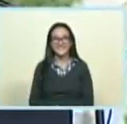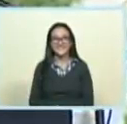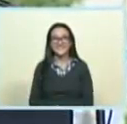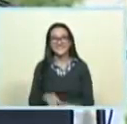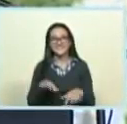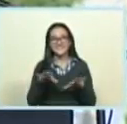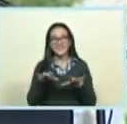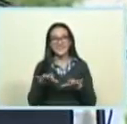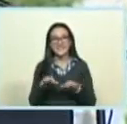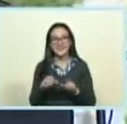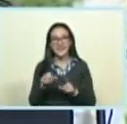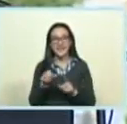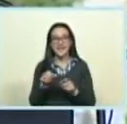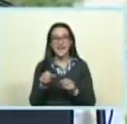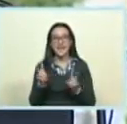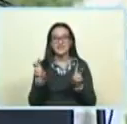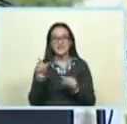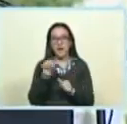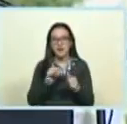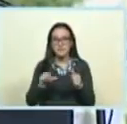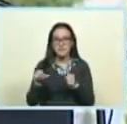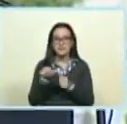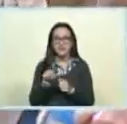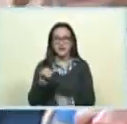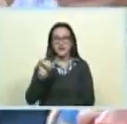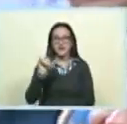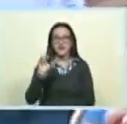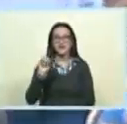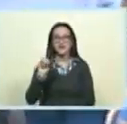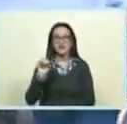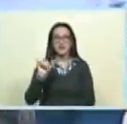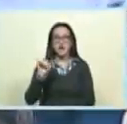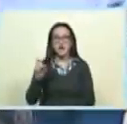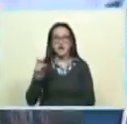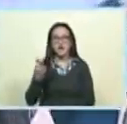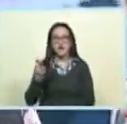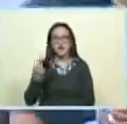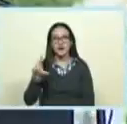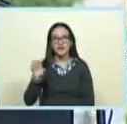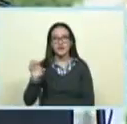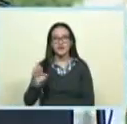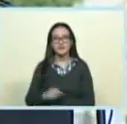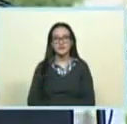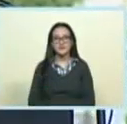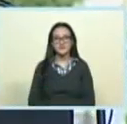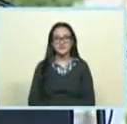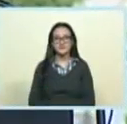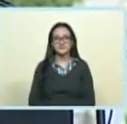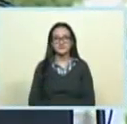Secretaria de Asuntos Ambientales, Joigler Hurtado, secretario.